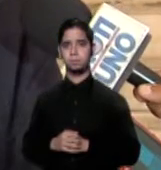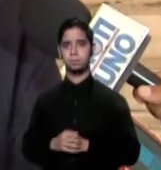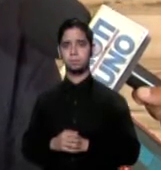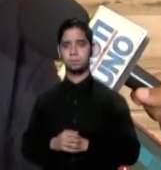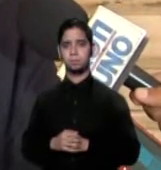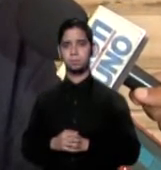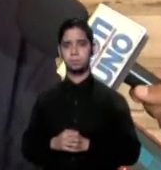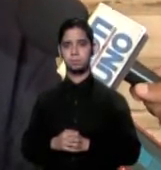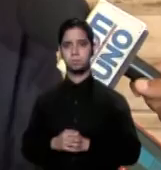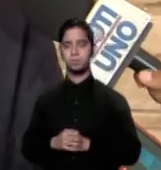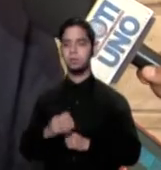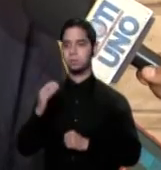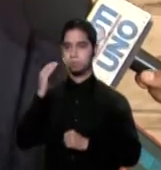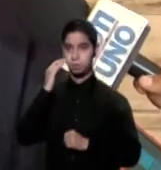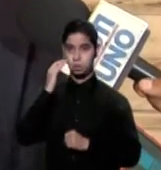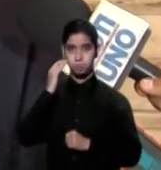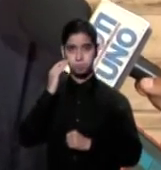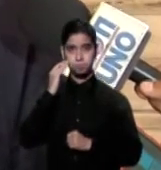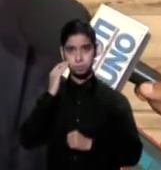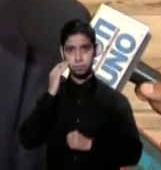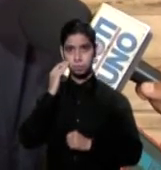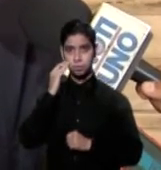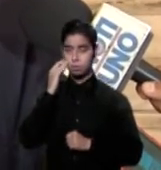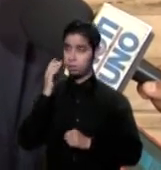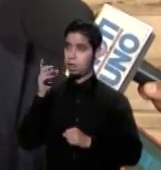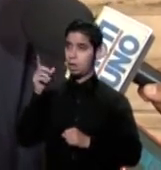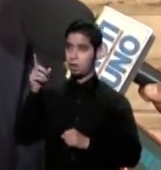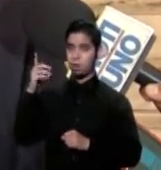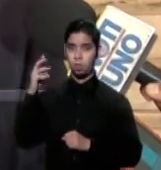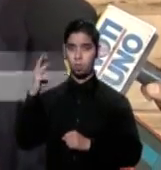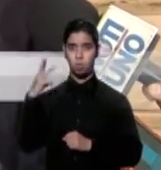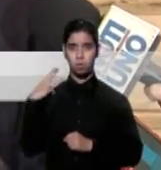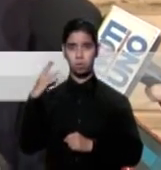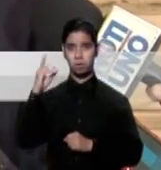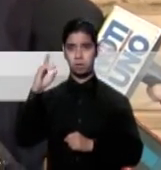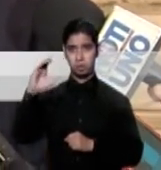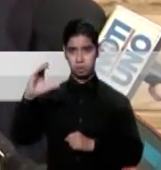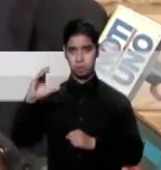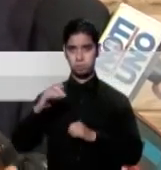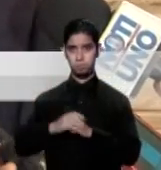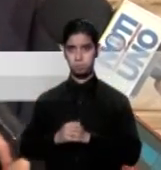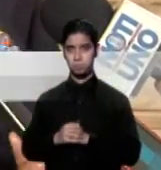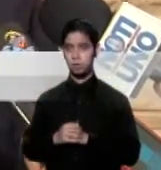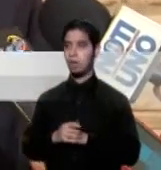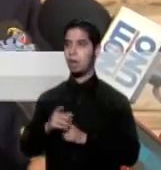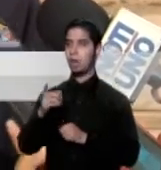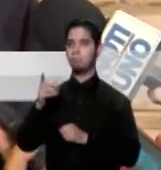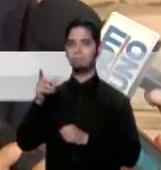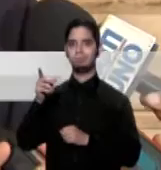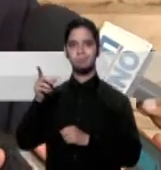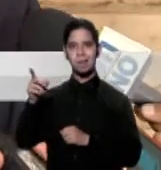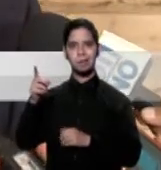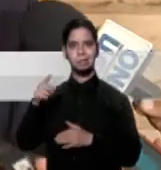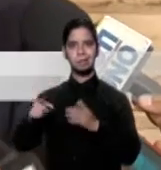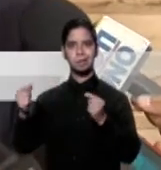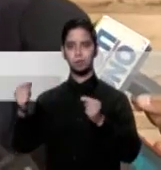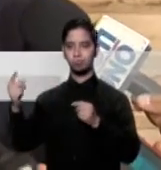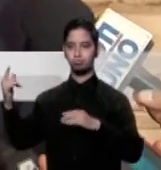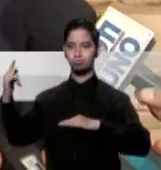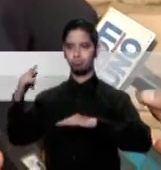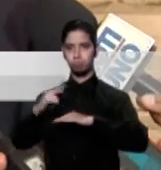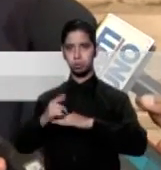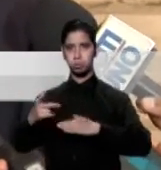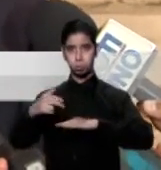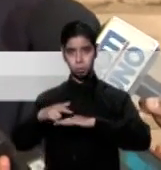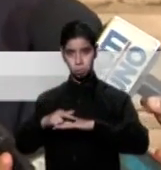reconoce que el escenario es Washington, D.C. Él con su presencia nos quería indicar a todos la importancia de